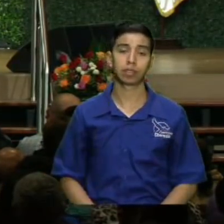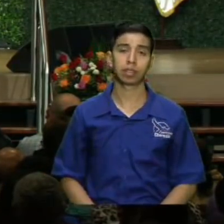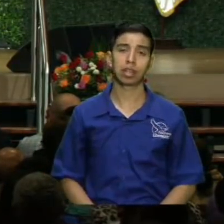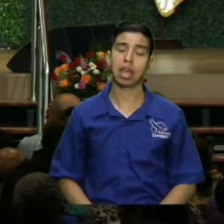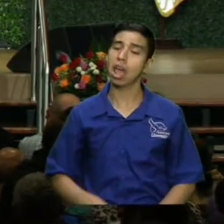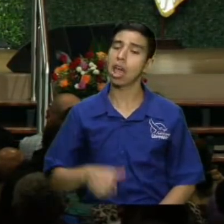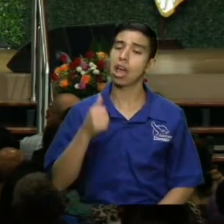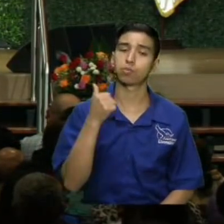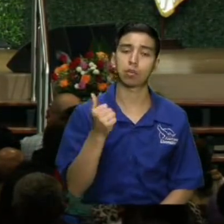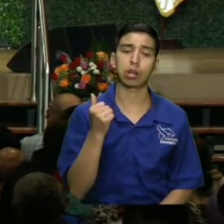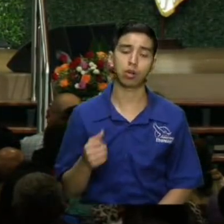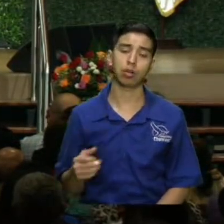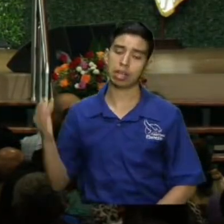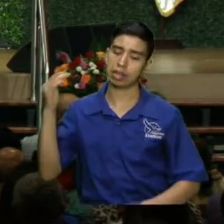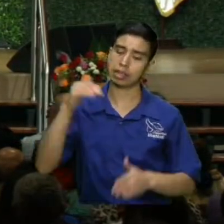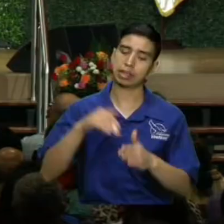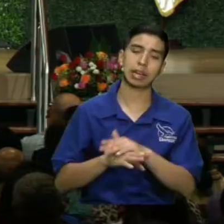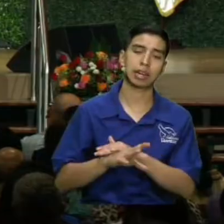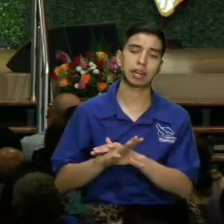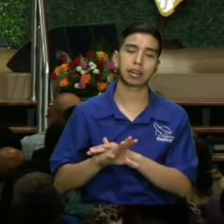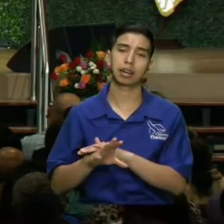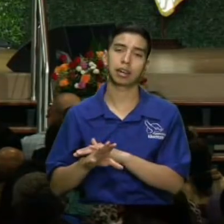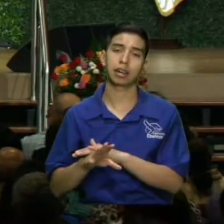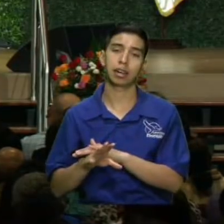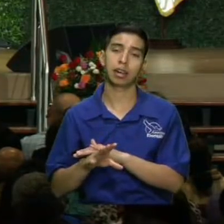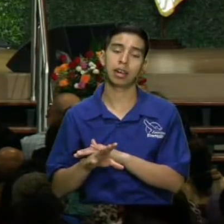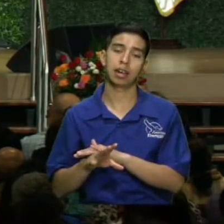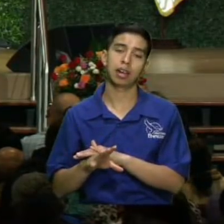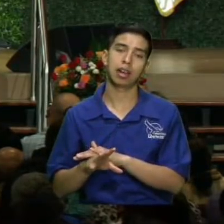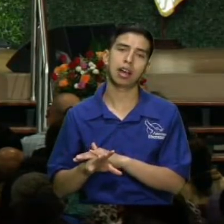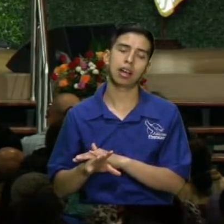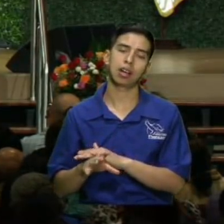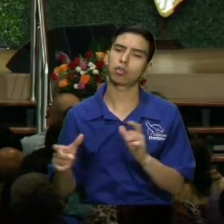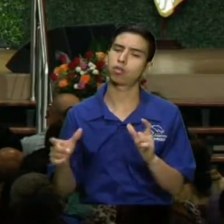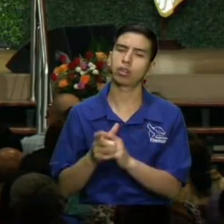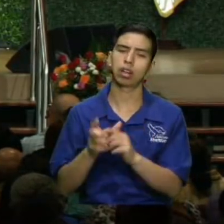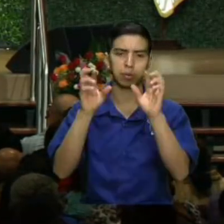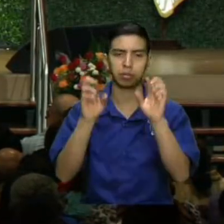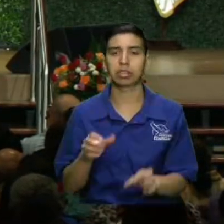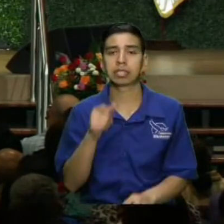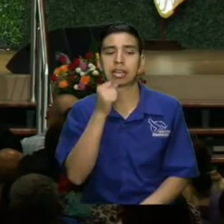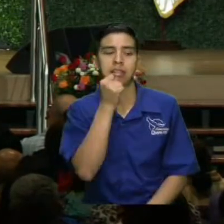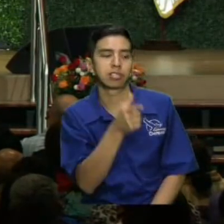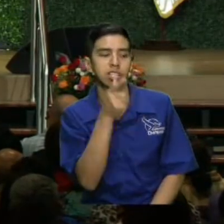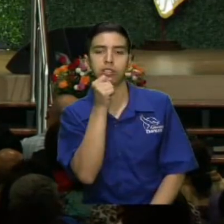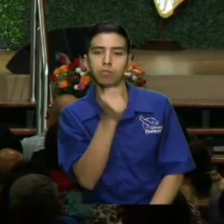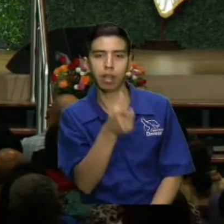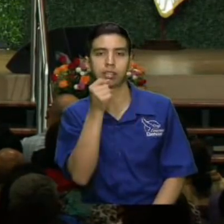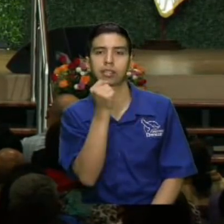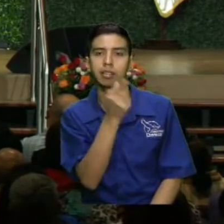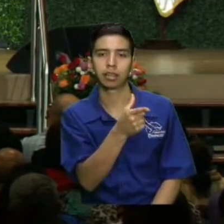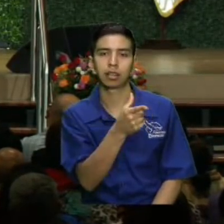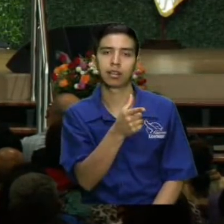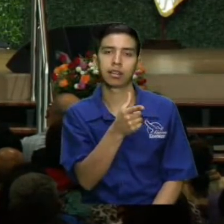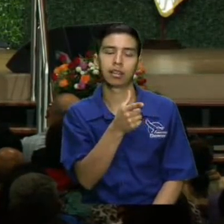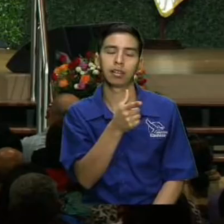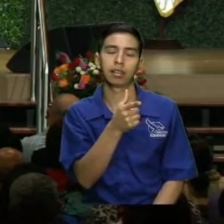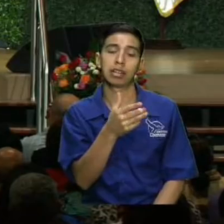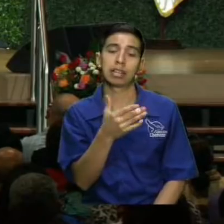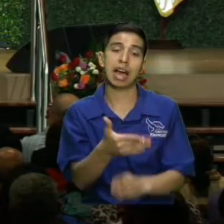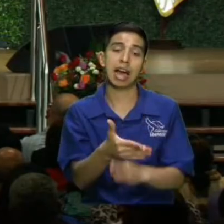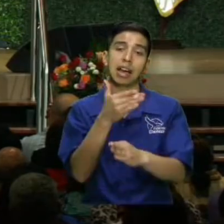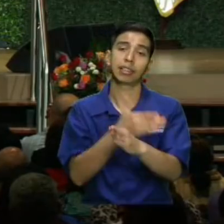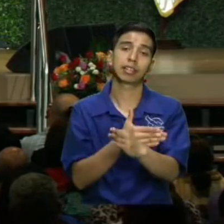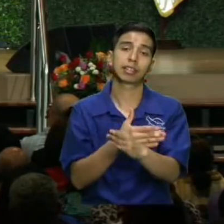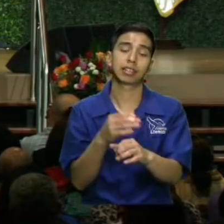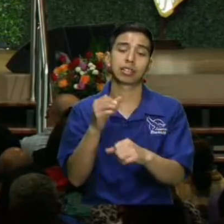leones con todas esas chismografías que tenés, sin antes que se cumpla mi doble porción,